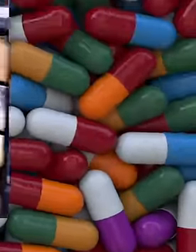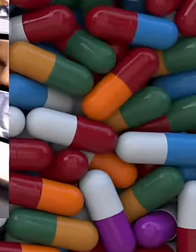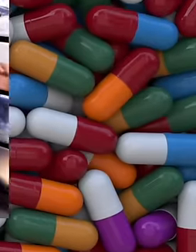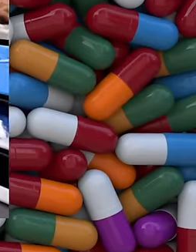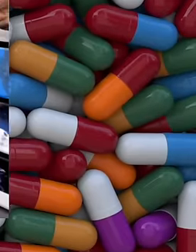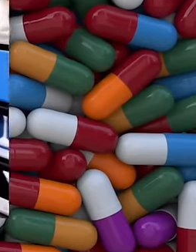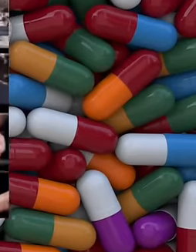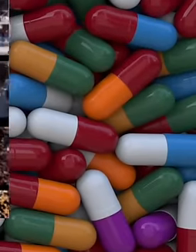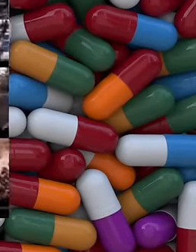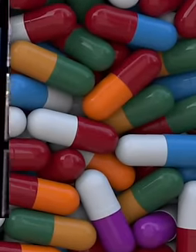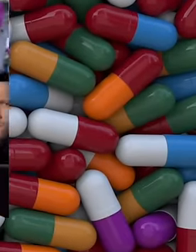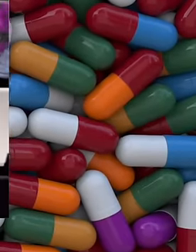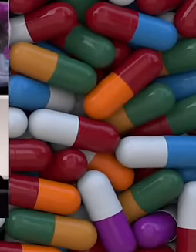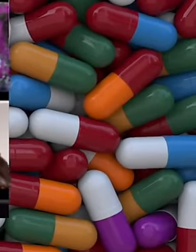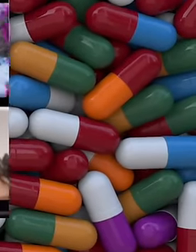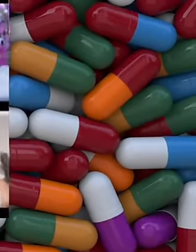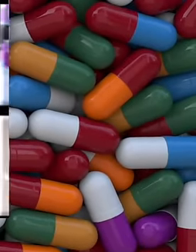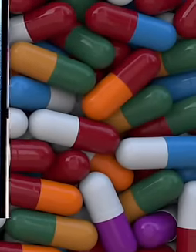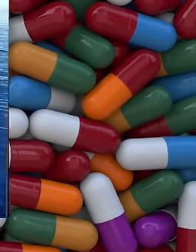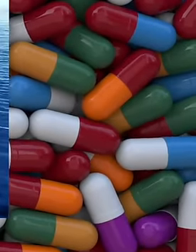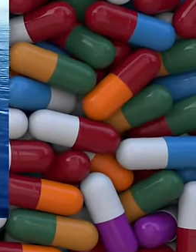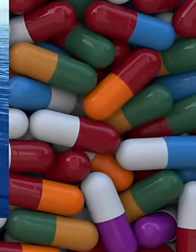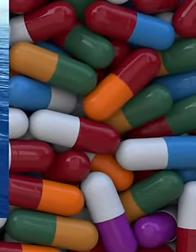el mar.